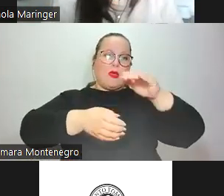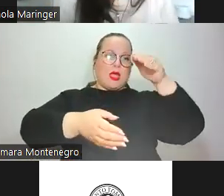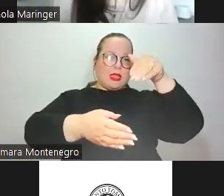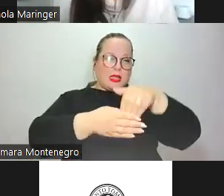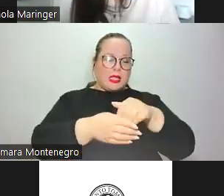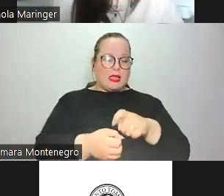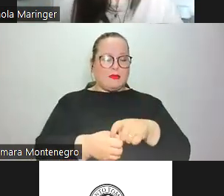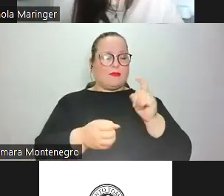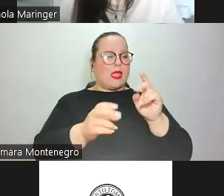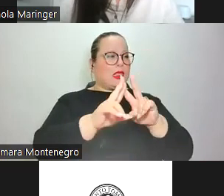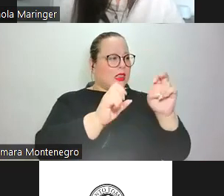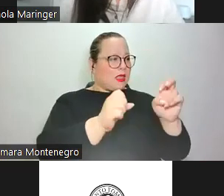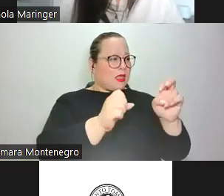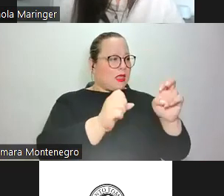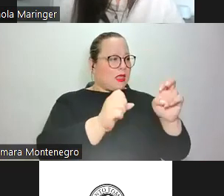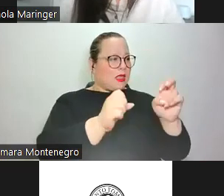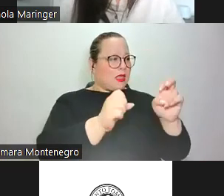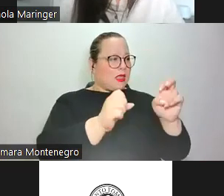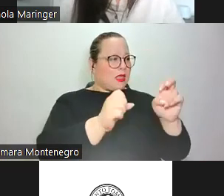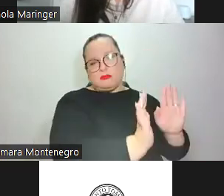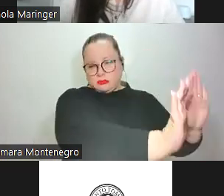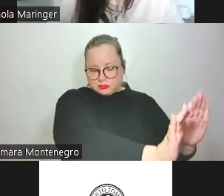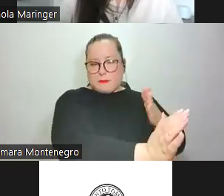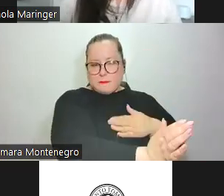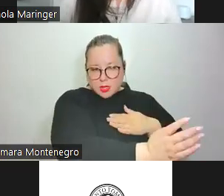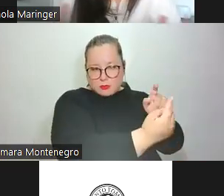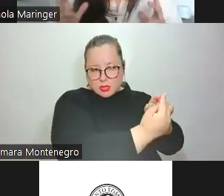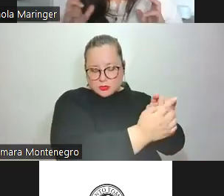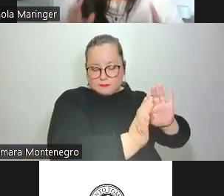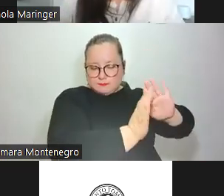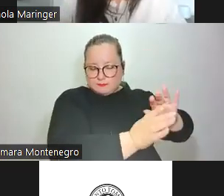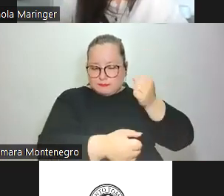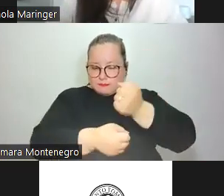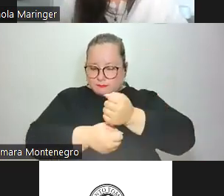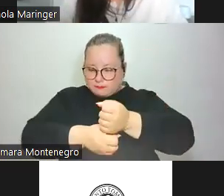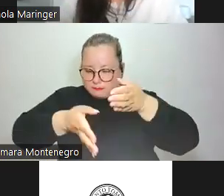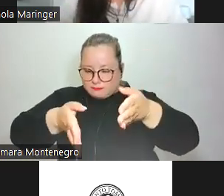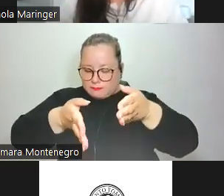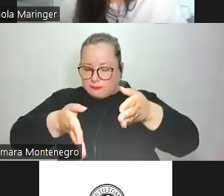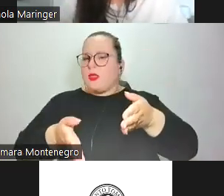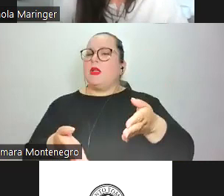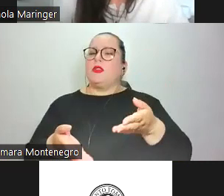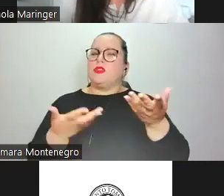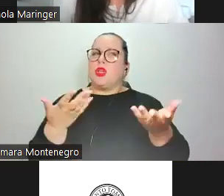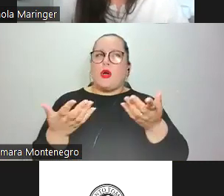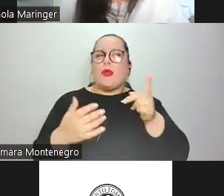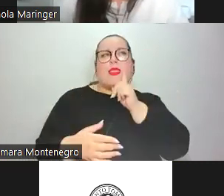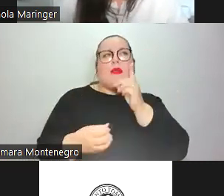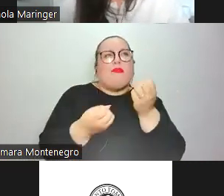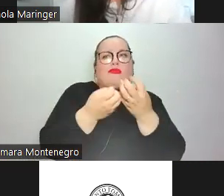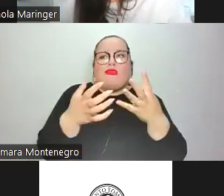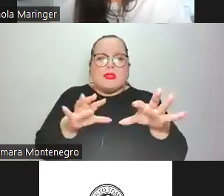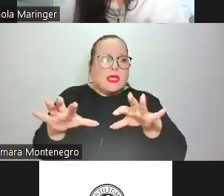personal y en todos los ámbitos de la vida. Estamos invadidos por millones de estímulos, entonces esta es una